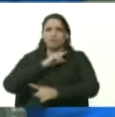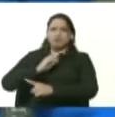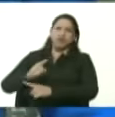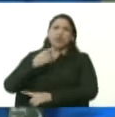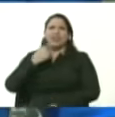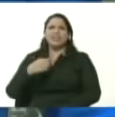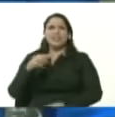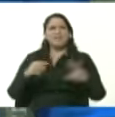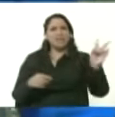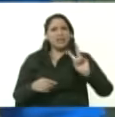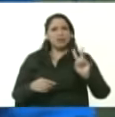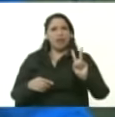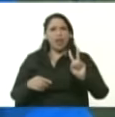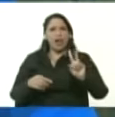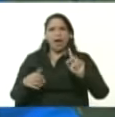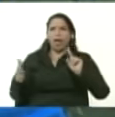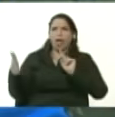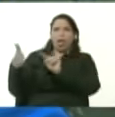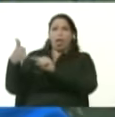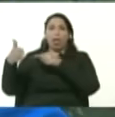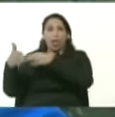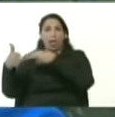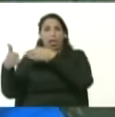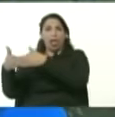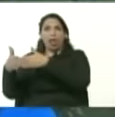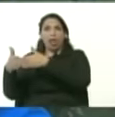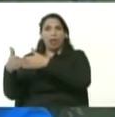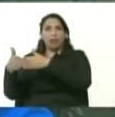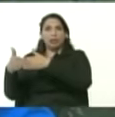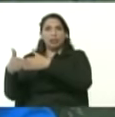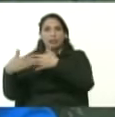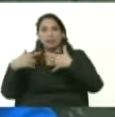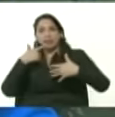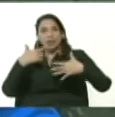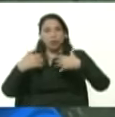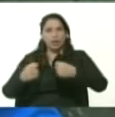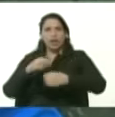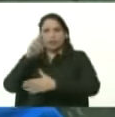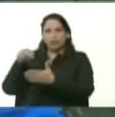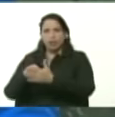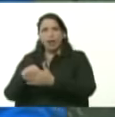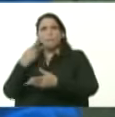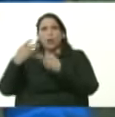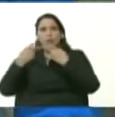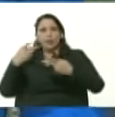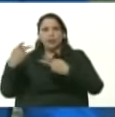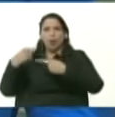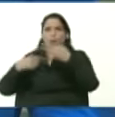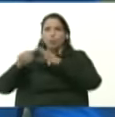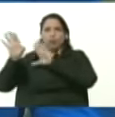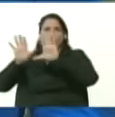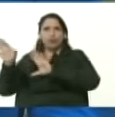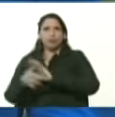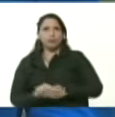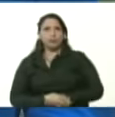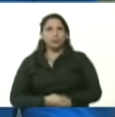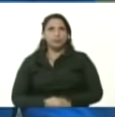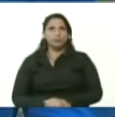Venezuela una amenaza a su seguridad nacional y a su política exterior.